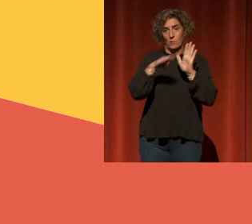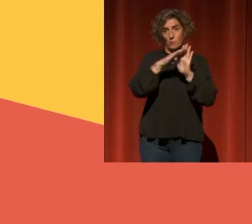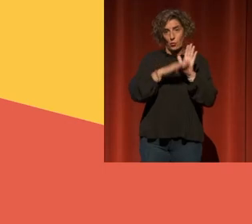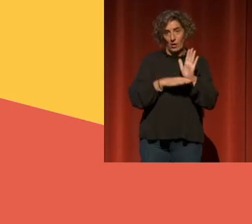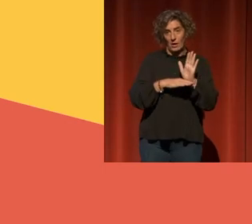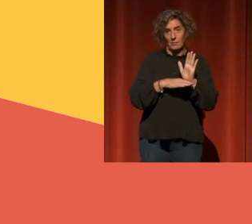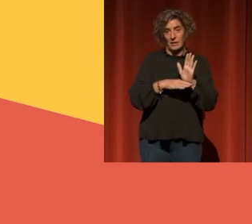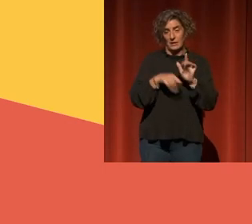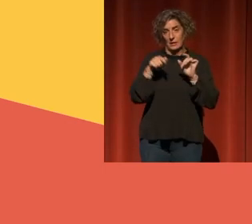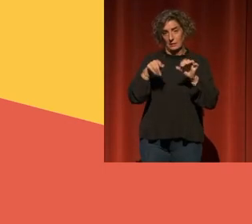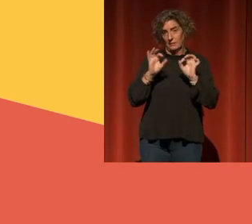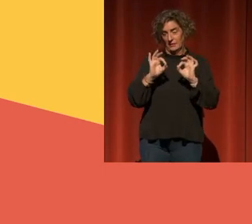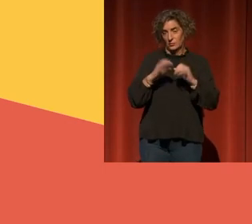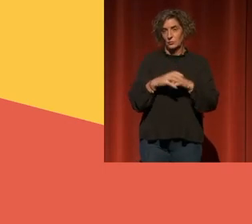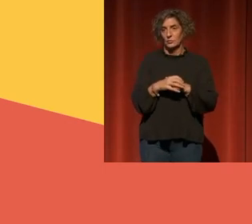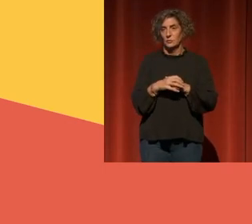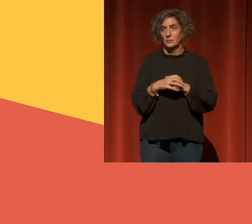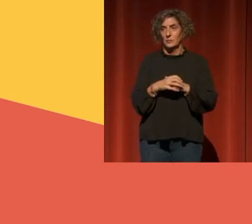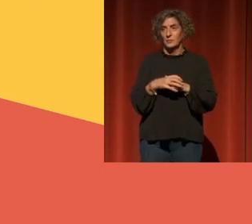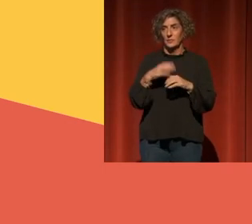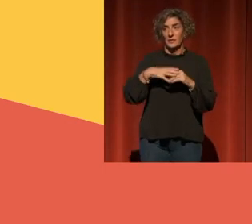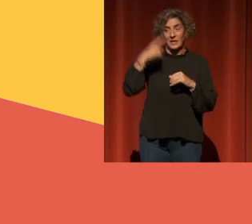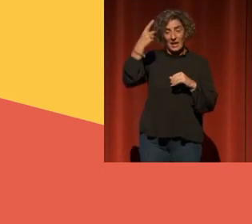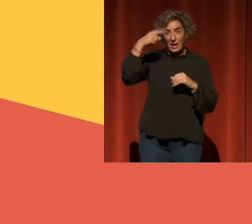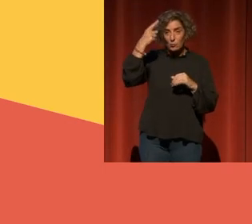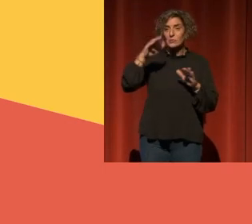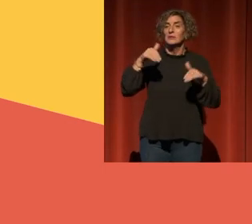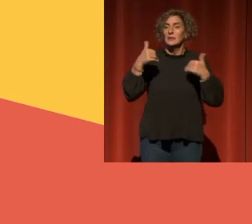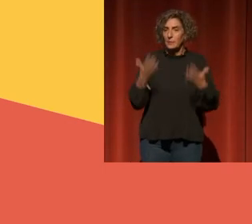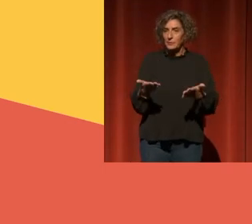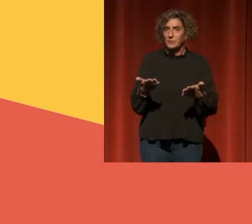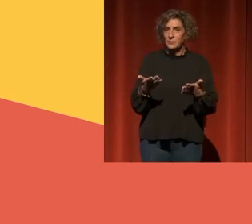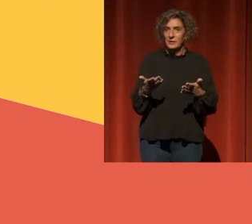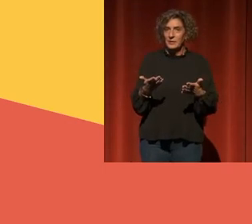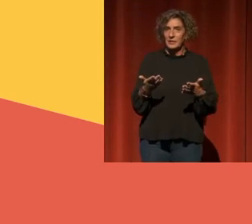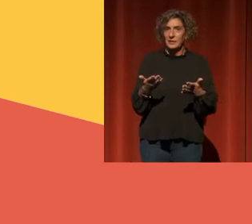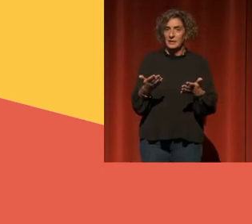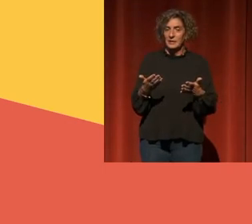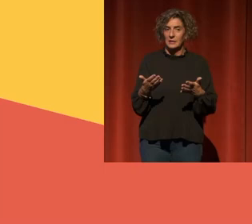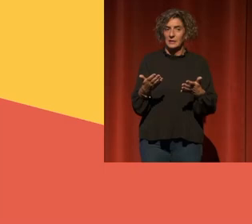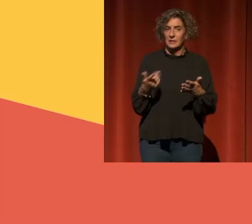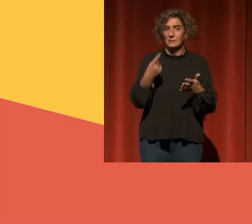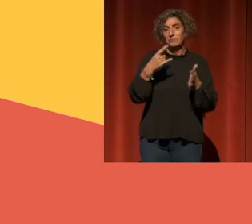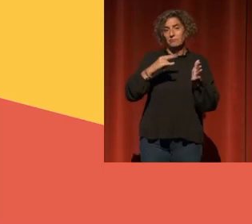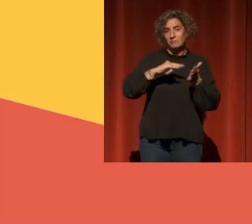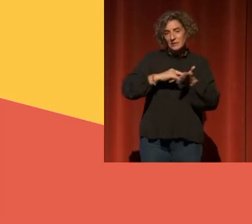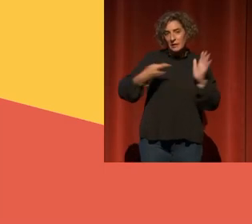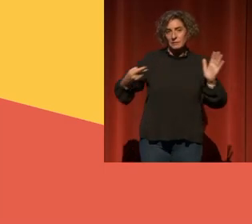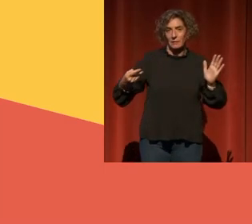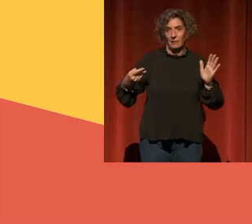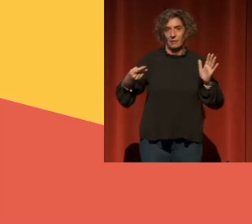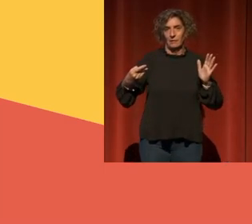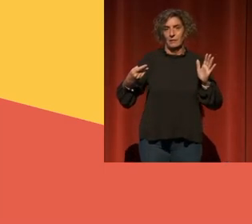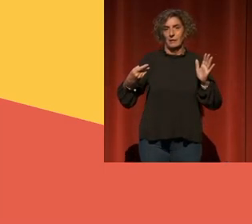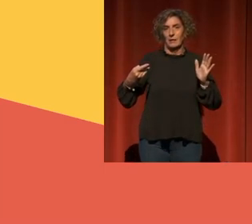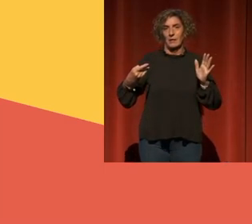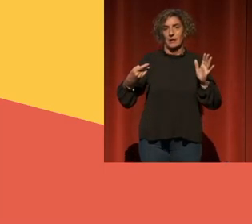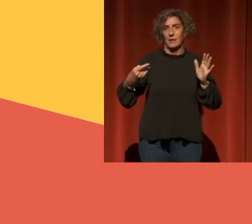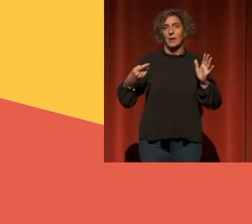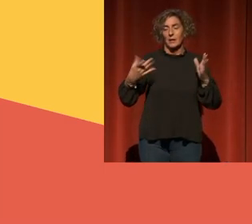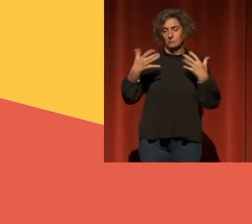programa marco pero la cultura también es un eje estratégico que ha merecido la atención de la Unión